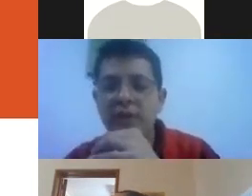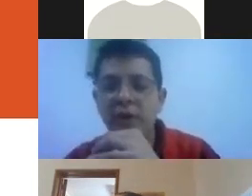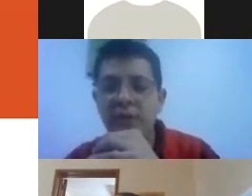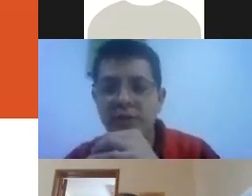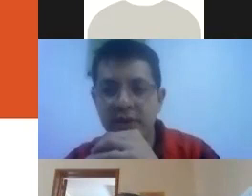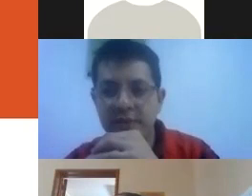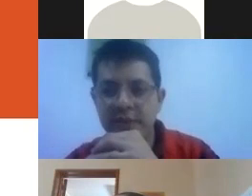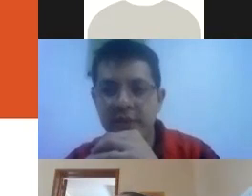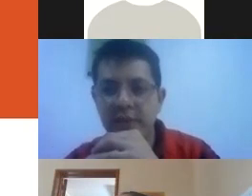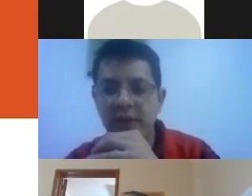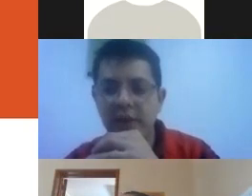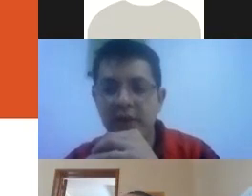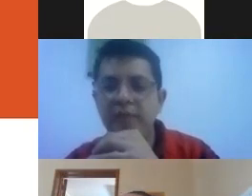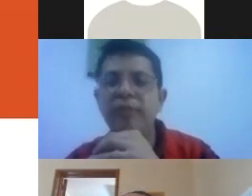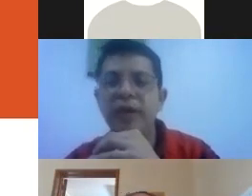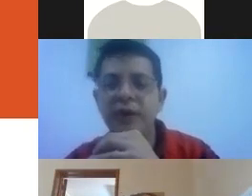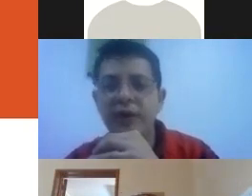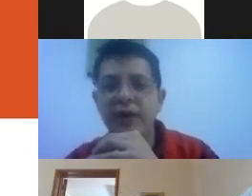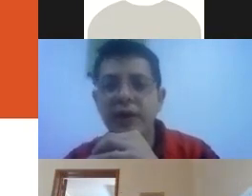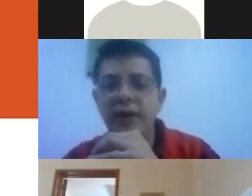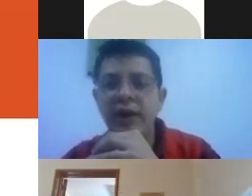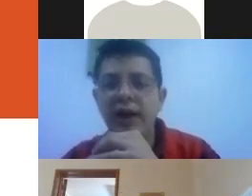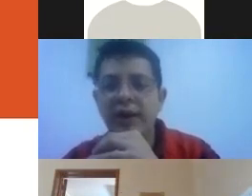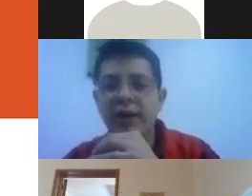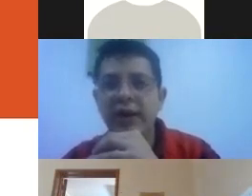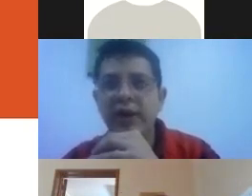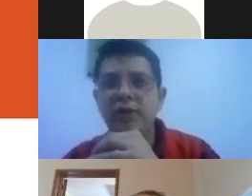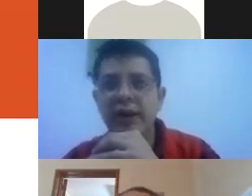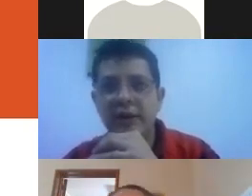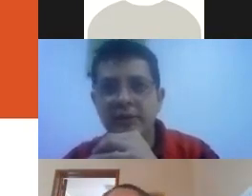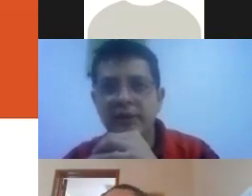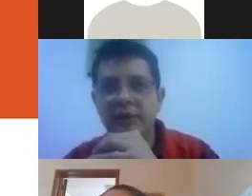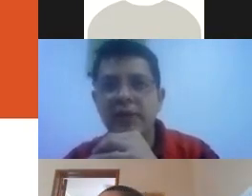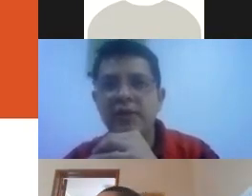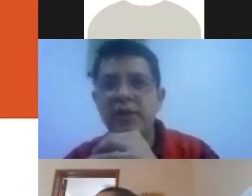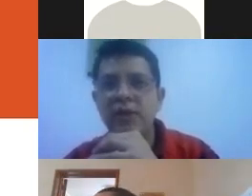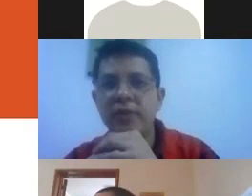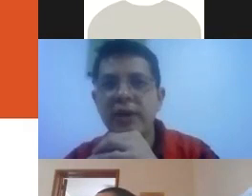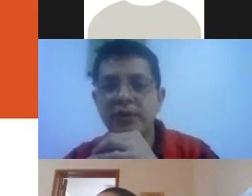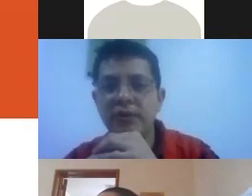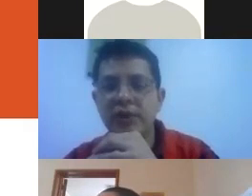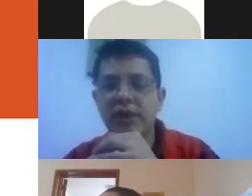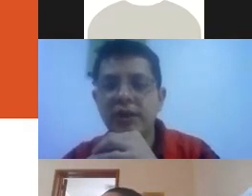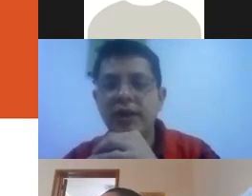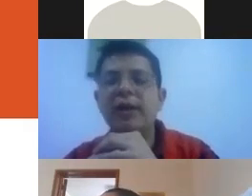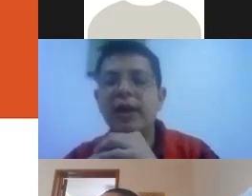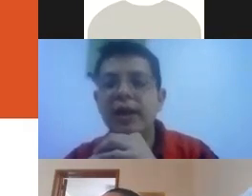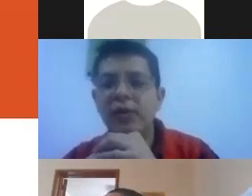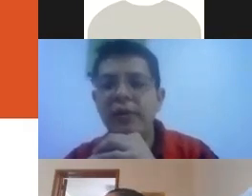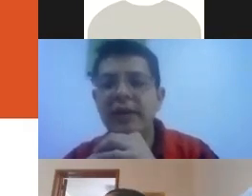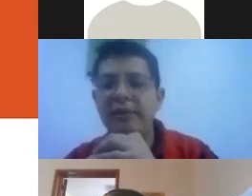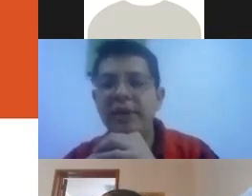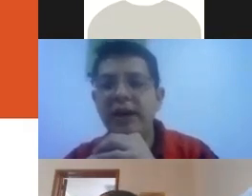inclusive ropa misma, ¿de acuerdo? Pero aquí hay que considerar, si yo veo que